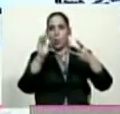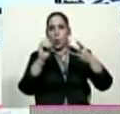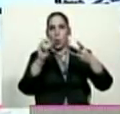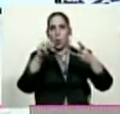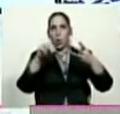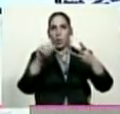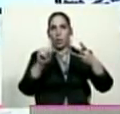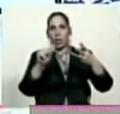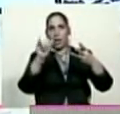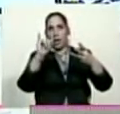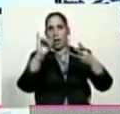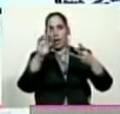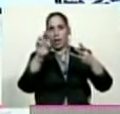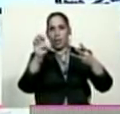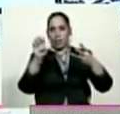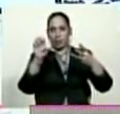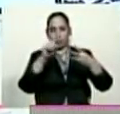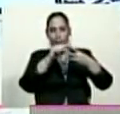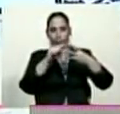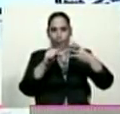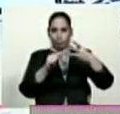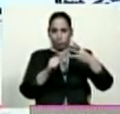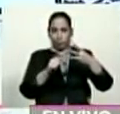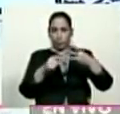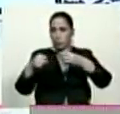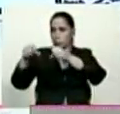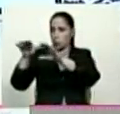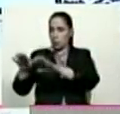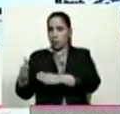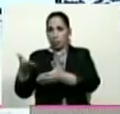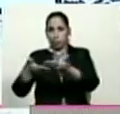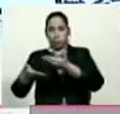Curazao, los Maduro,